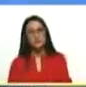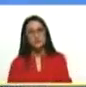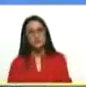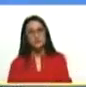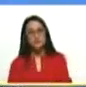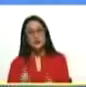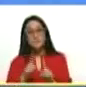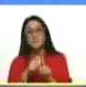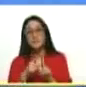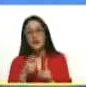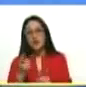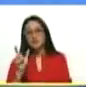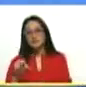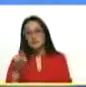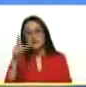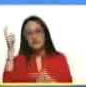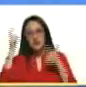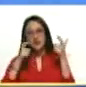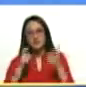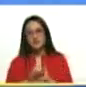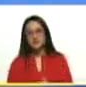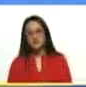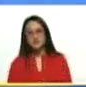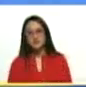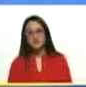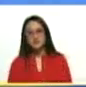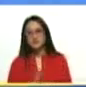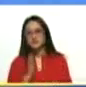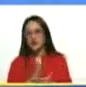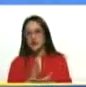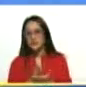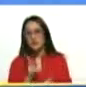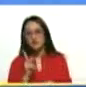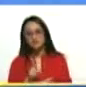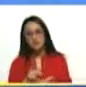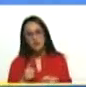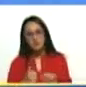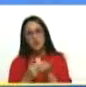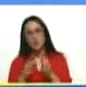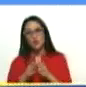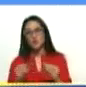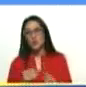Primero nuestro amado comandante Hugo Chávez, siempre presente con nosotros.